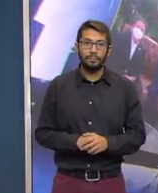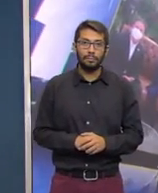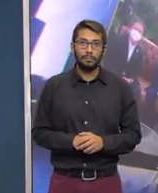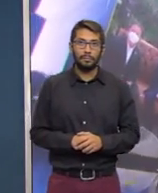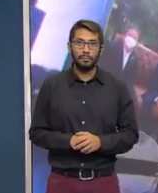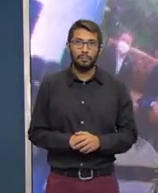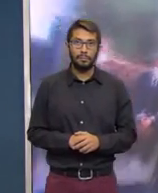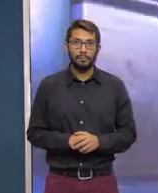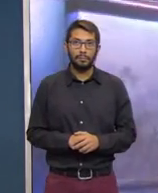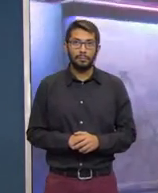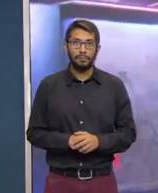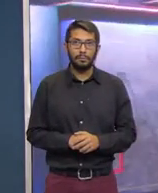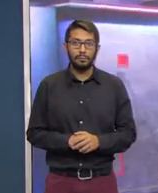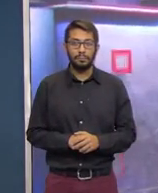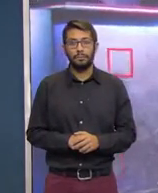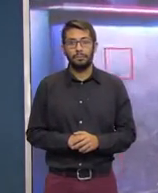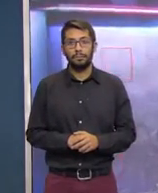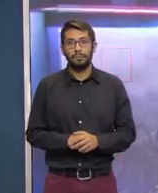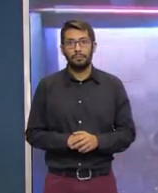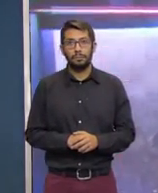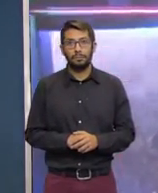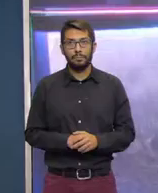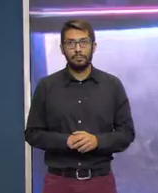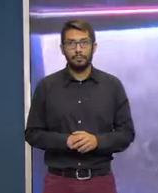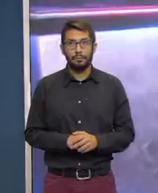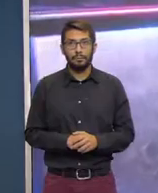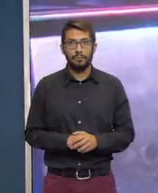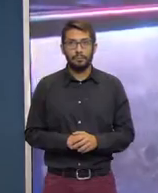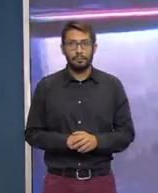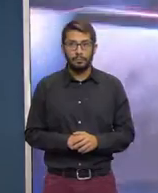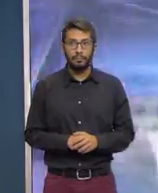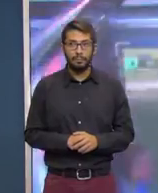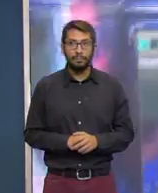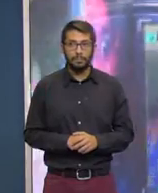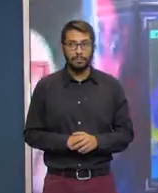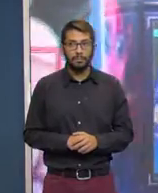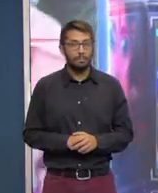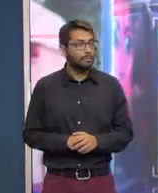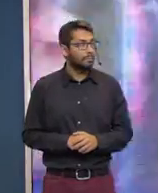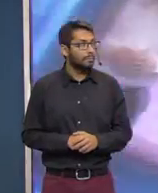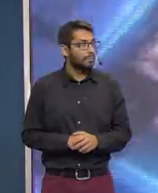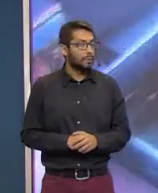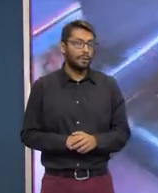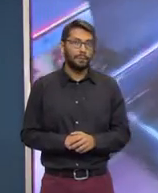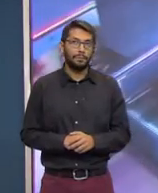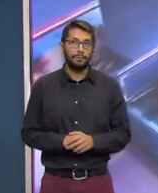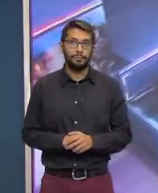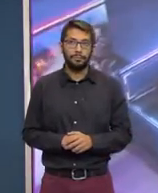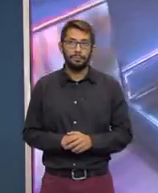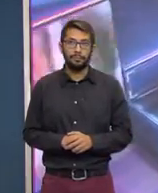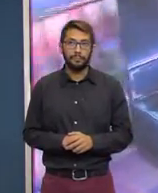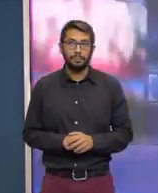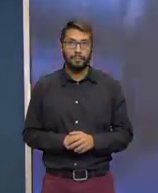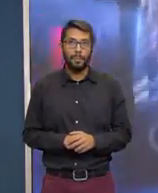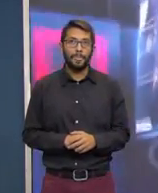puedo ir anticipando que el paro, mañana paro y movilización. Ah, bueno, eso le íbamos a preguntar. Sí. En el caso